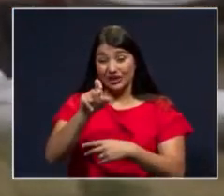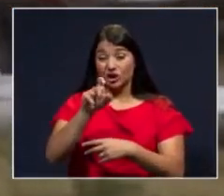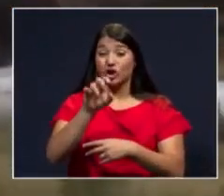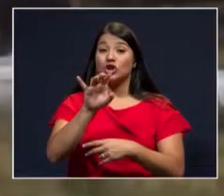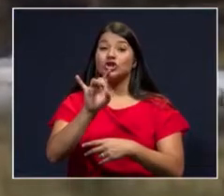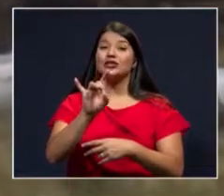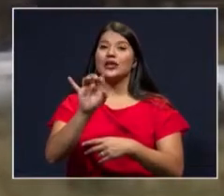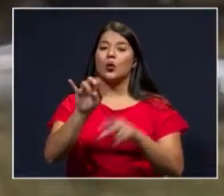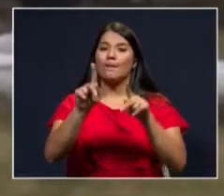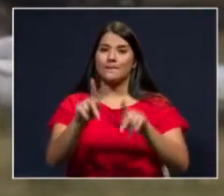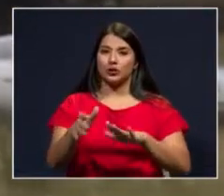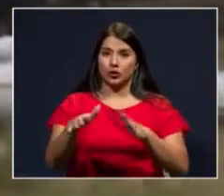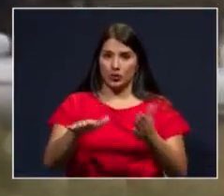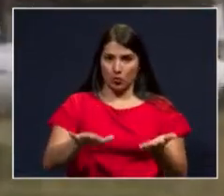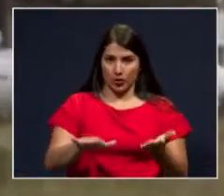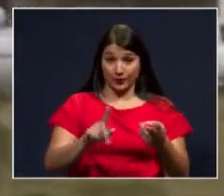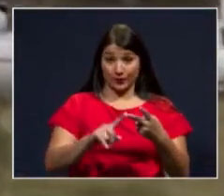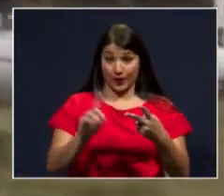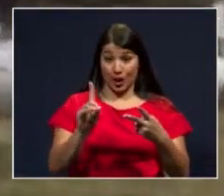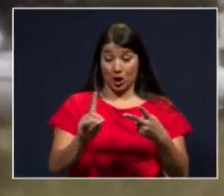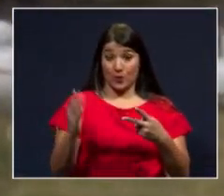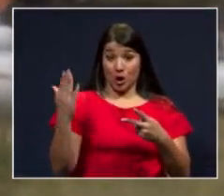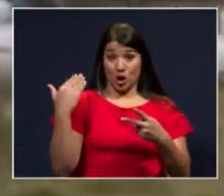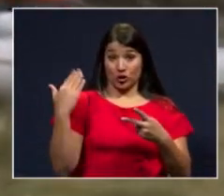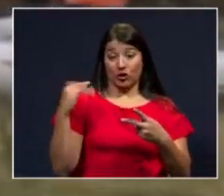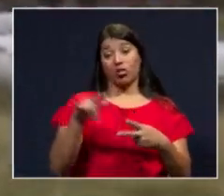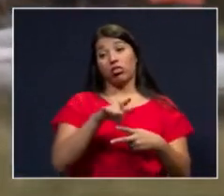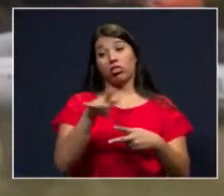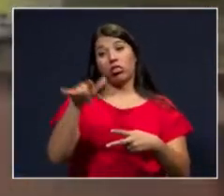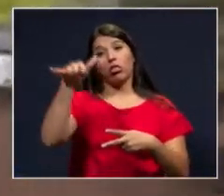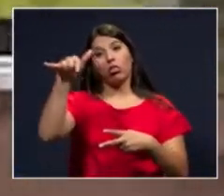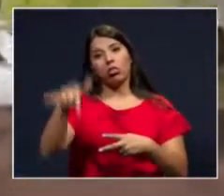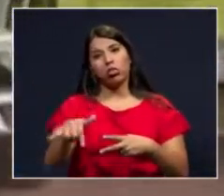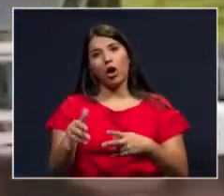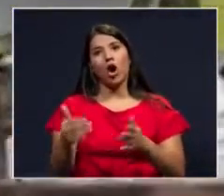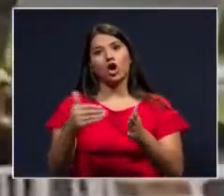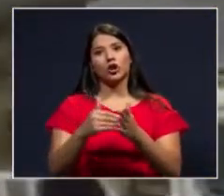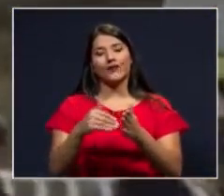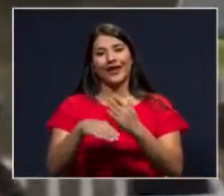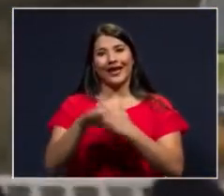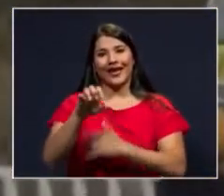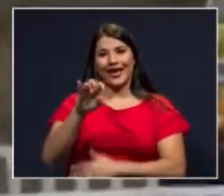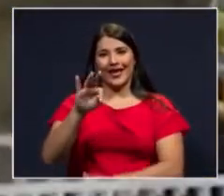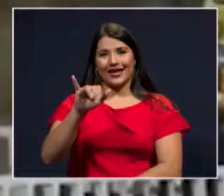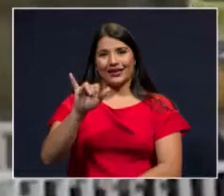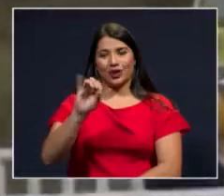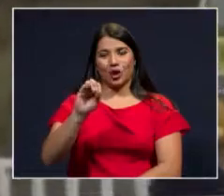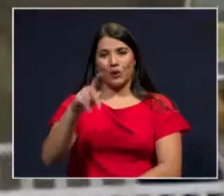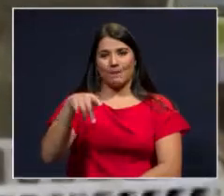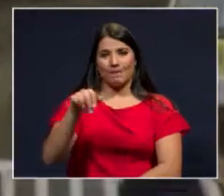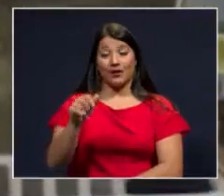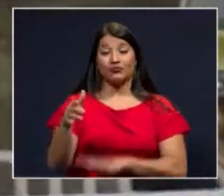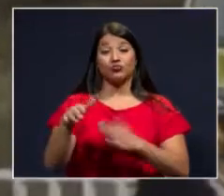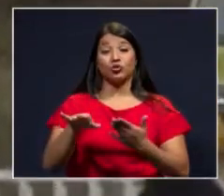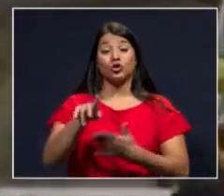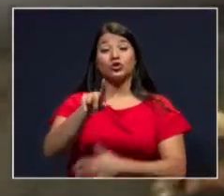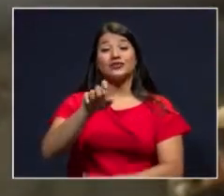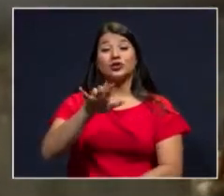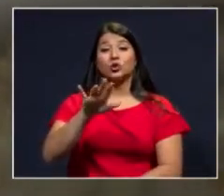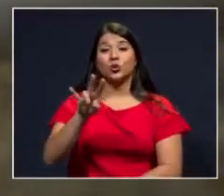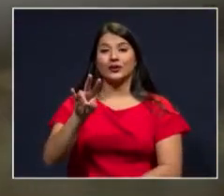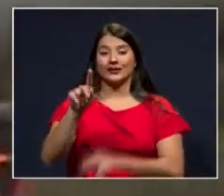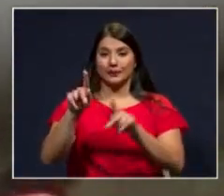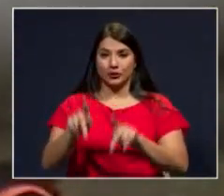personas fallecidas, mientras que el domingo anterior el suceso volvió a ocurrir en Etiopía, dejando un saldo de 157